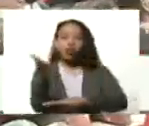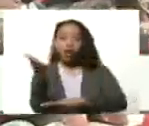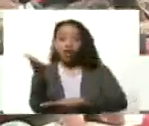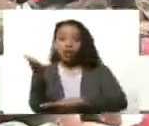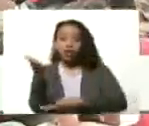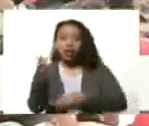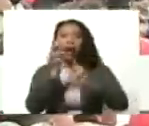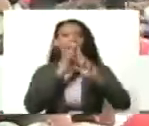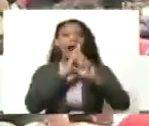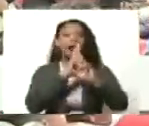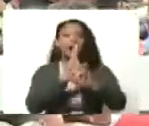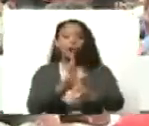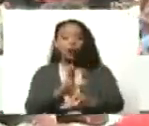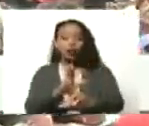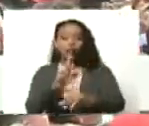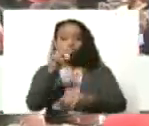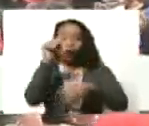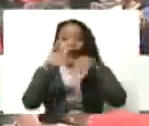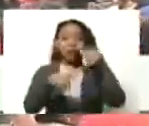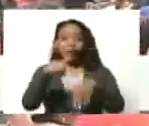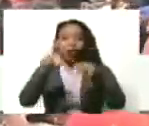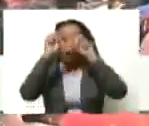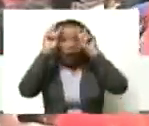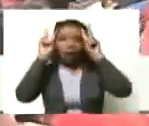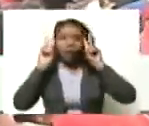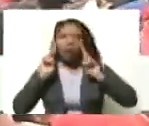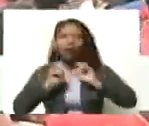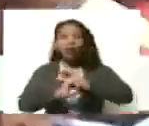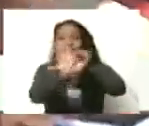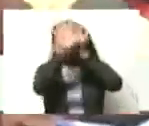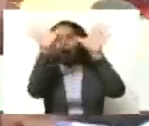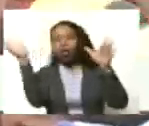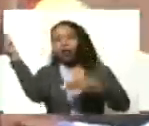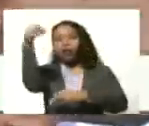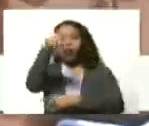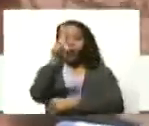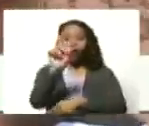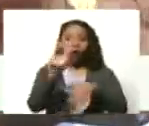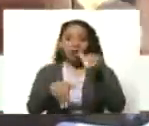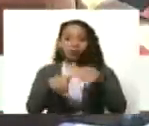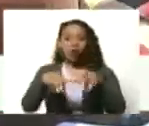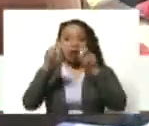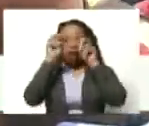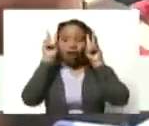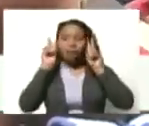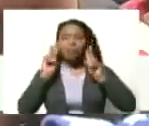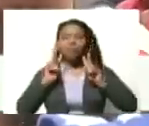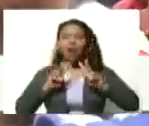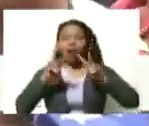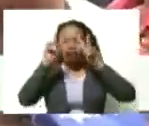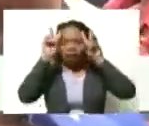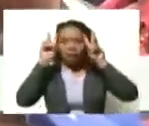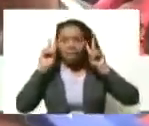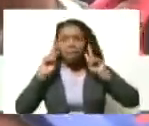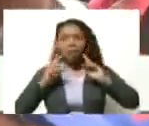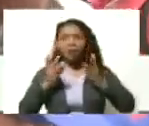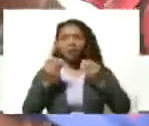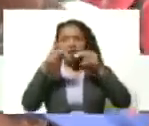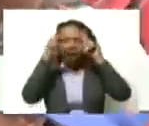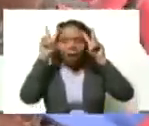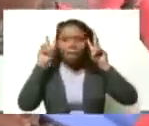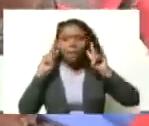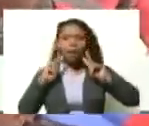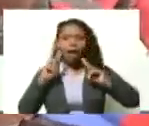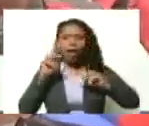el resultado de una elección limpia, transparente, pero además una elección muy pura. Muy pura. El